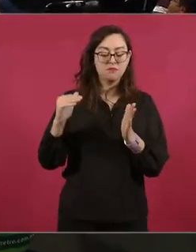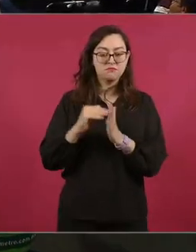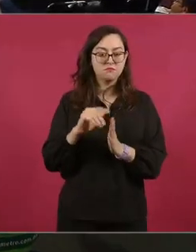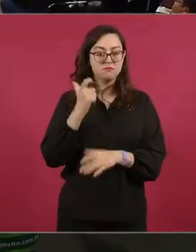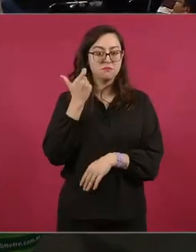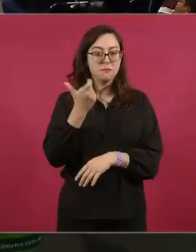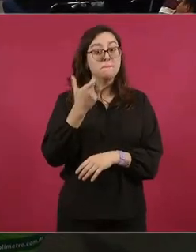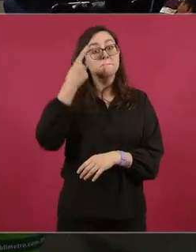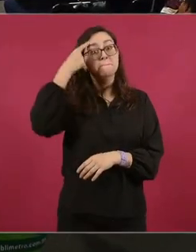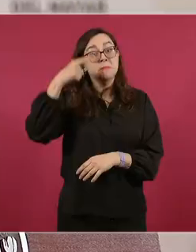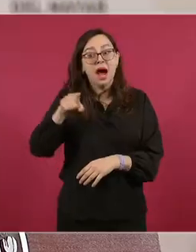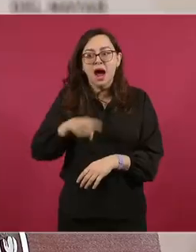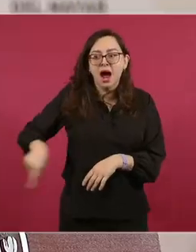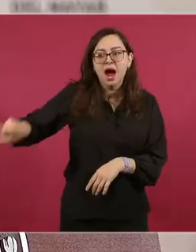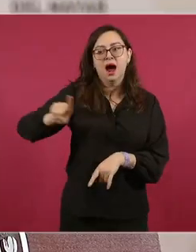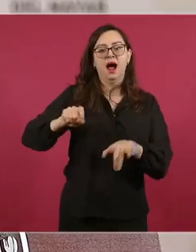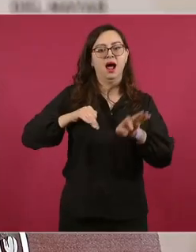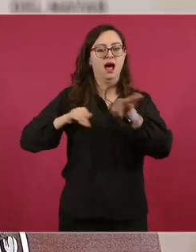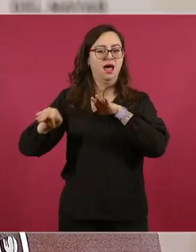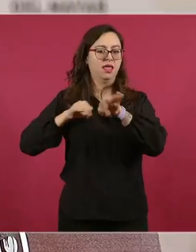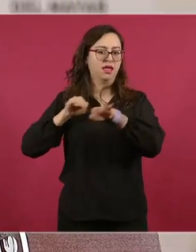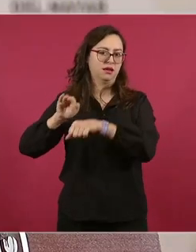160 mil millones de pesos.